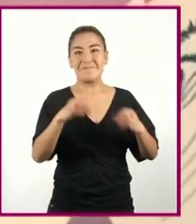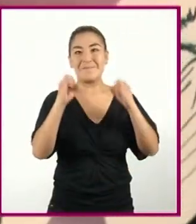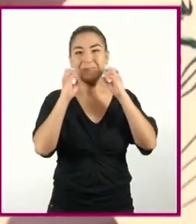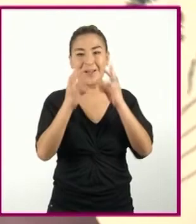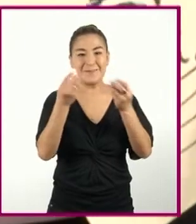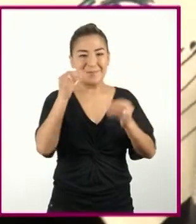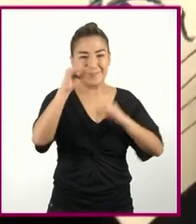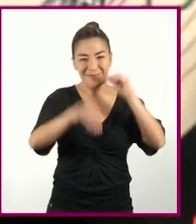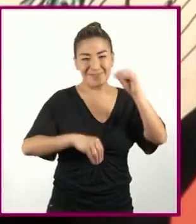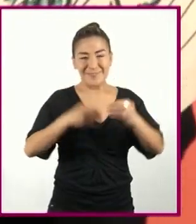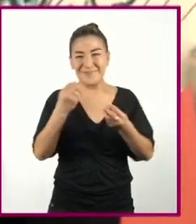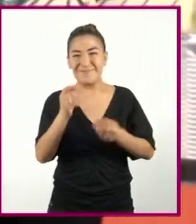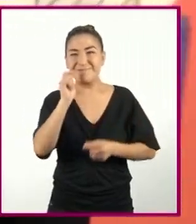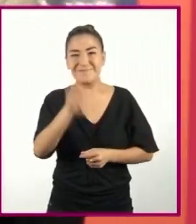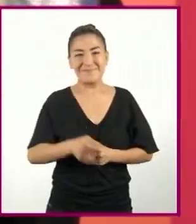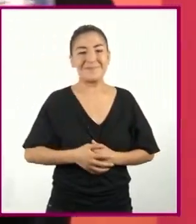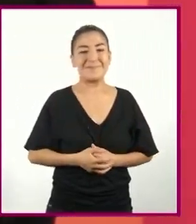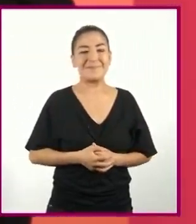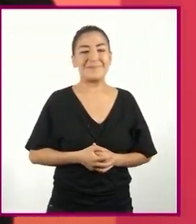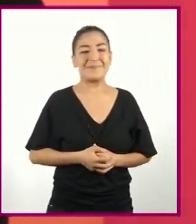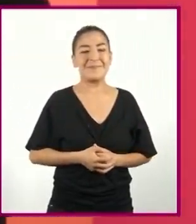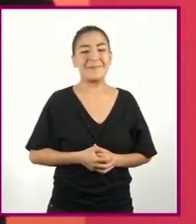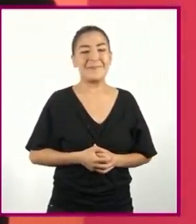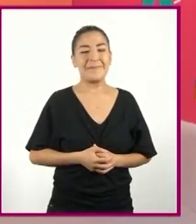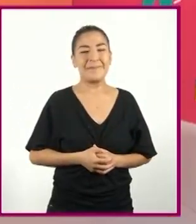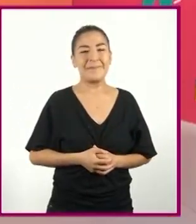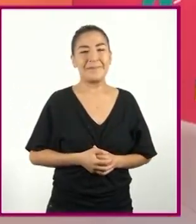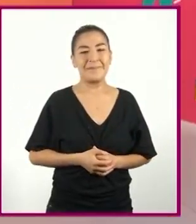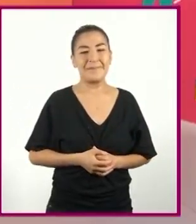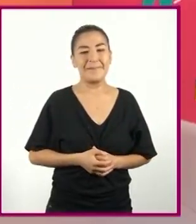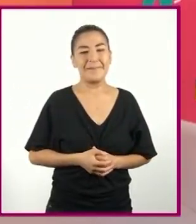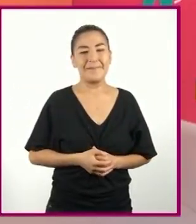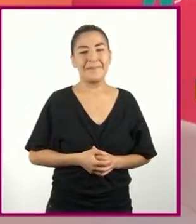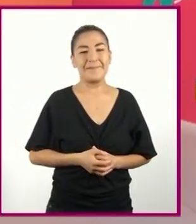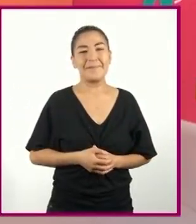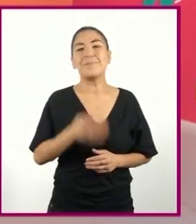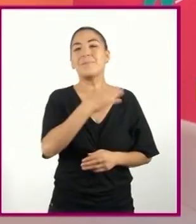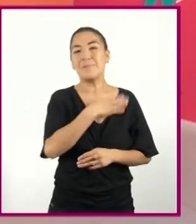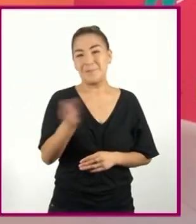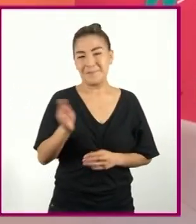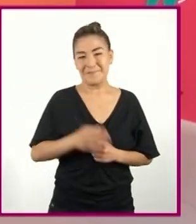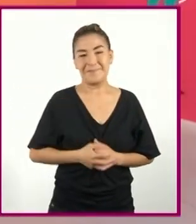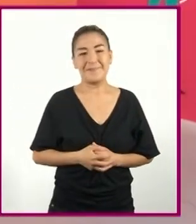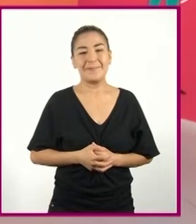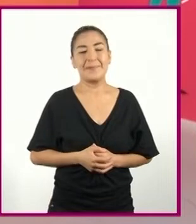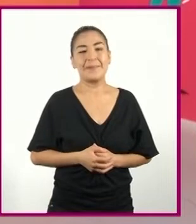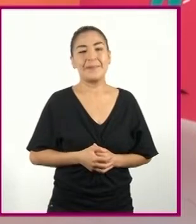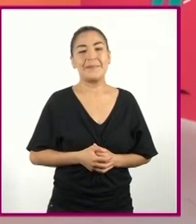Oye, todavía no es que no va. Bueno.